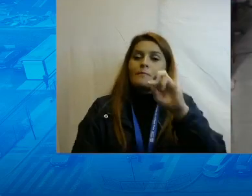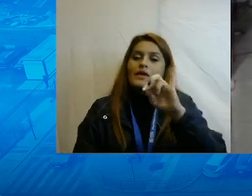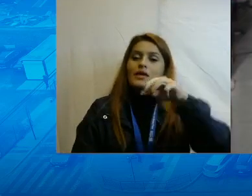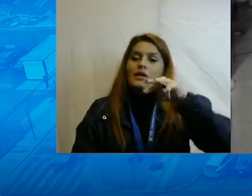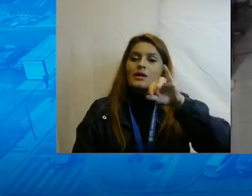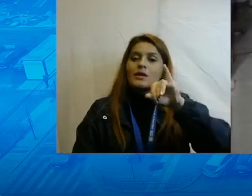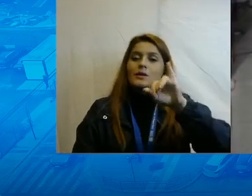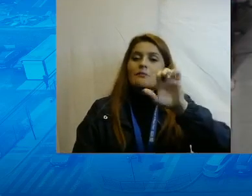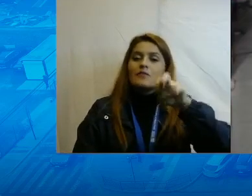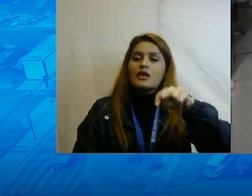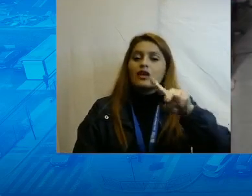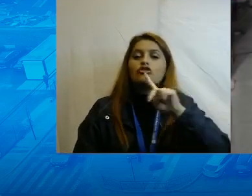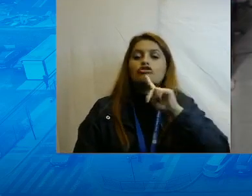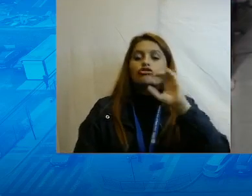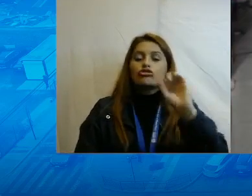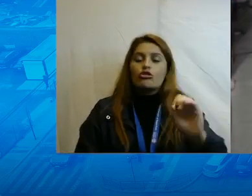Mayarauco.